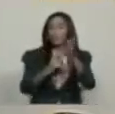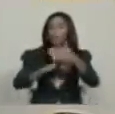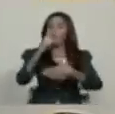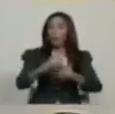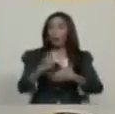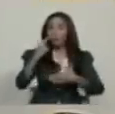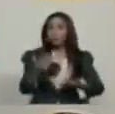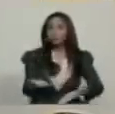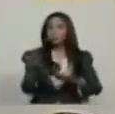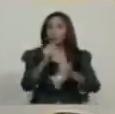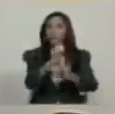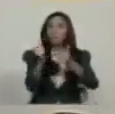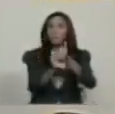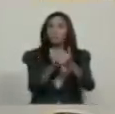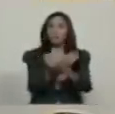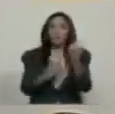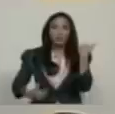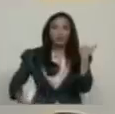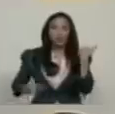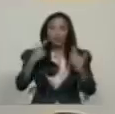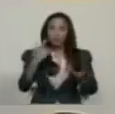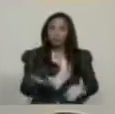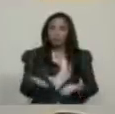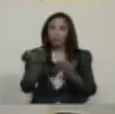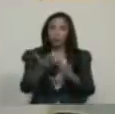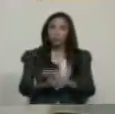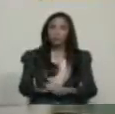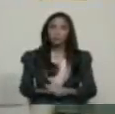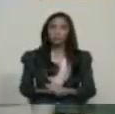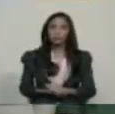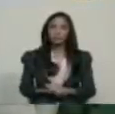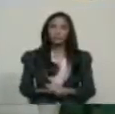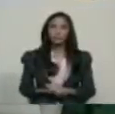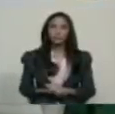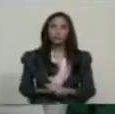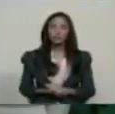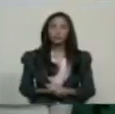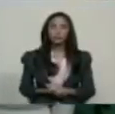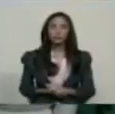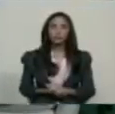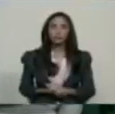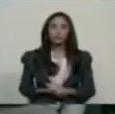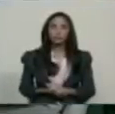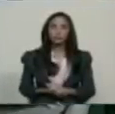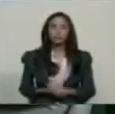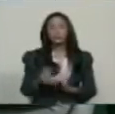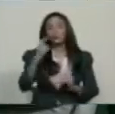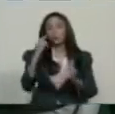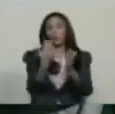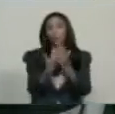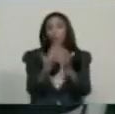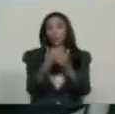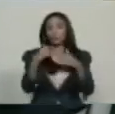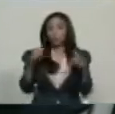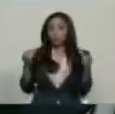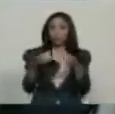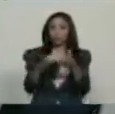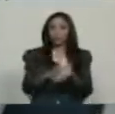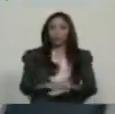vicepresidenta, compañera. Yo voy a proponer una sesión del gabinete del equipo